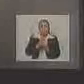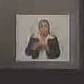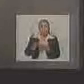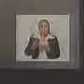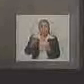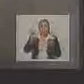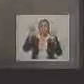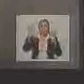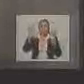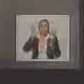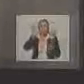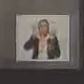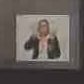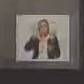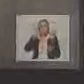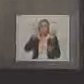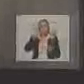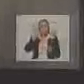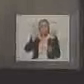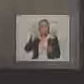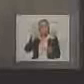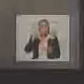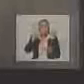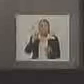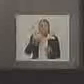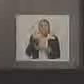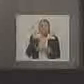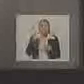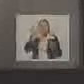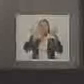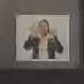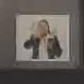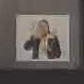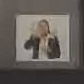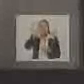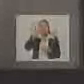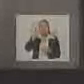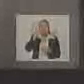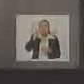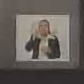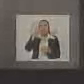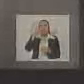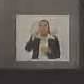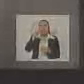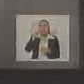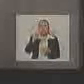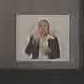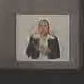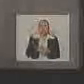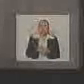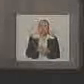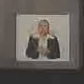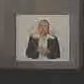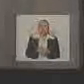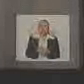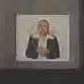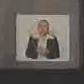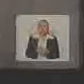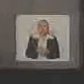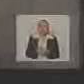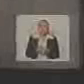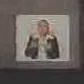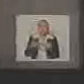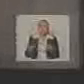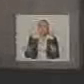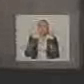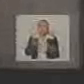40 segundos. Y Encuentro Social 22 segundos. ¿Alguno de ustedes que quiera participar? ¿No? Bueno, entonces